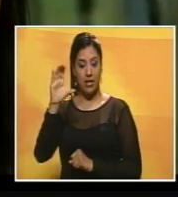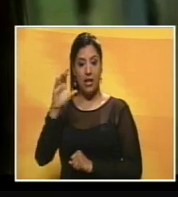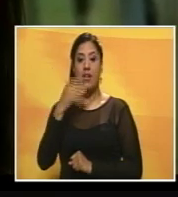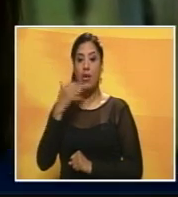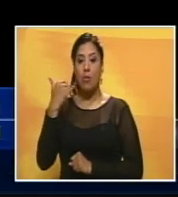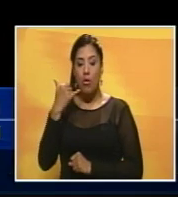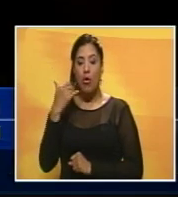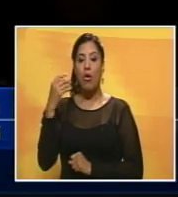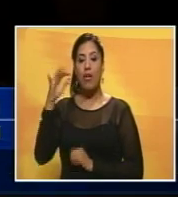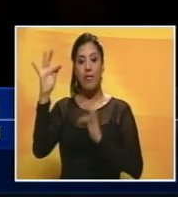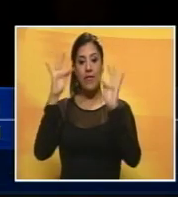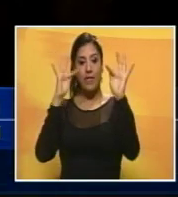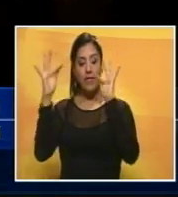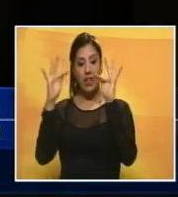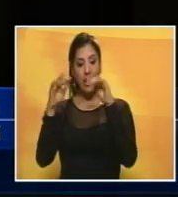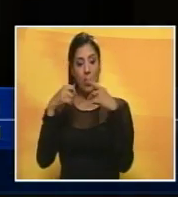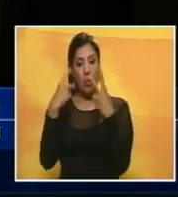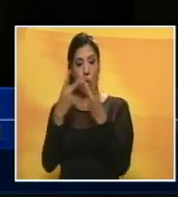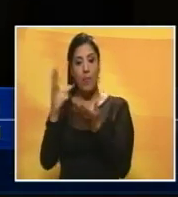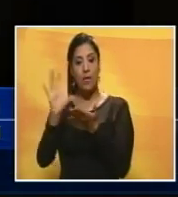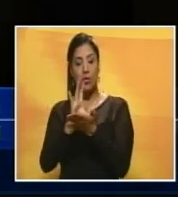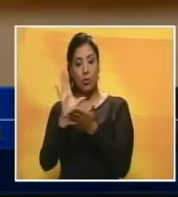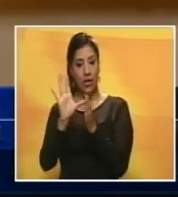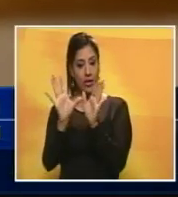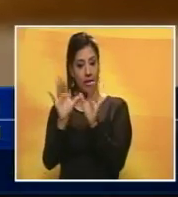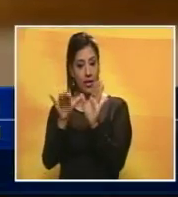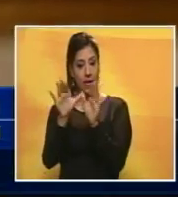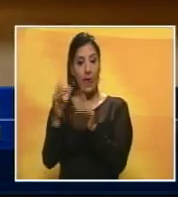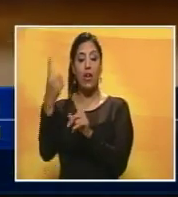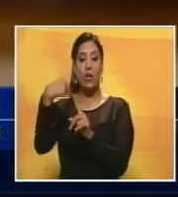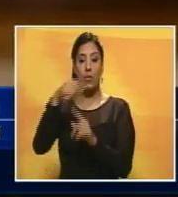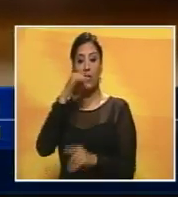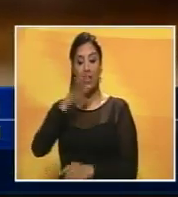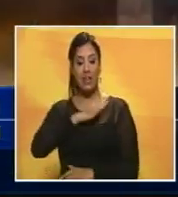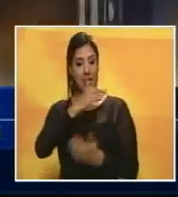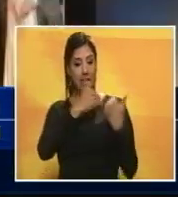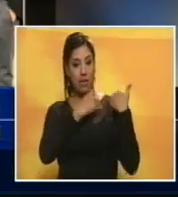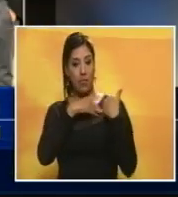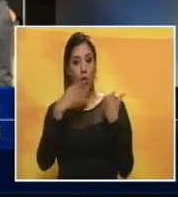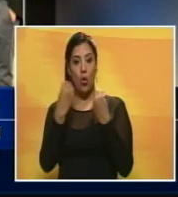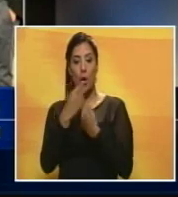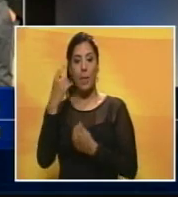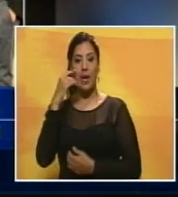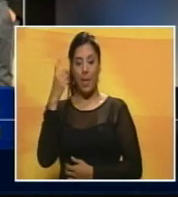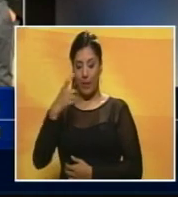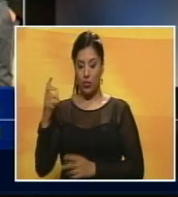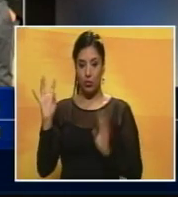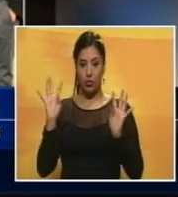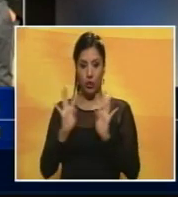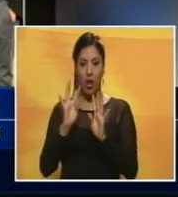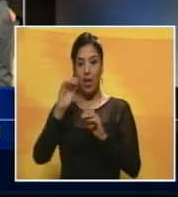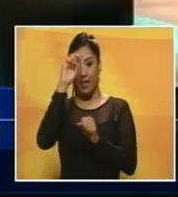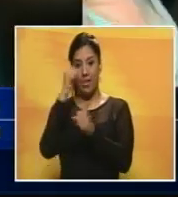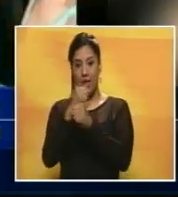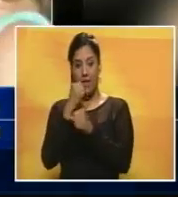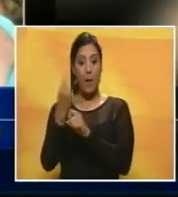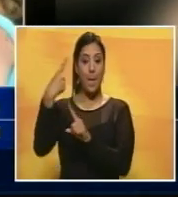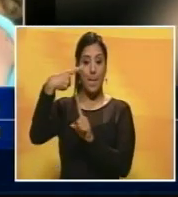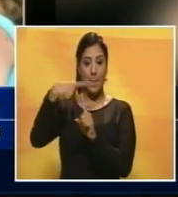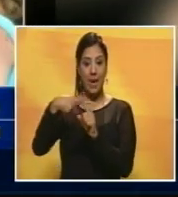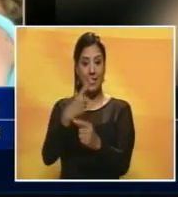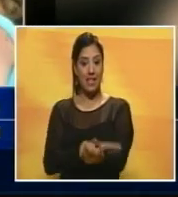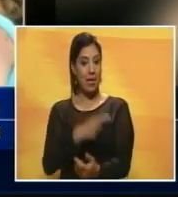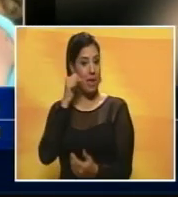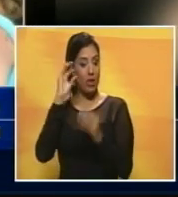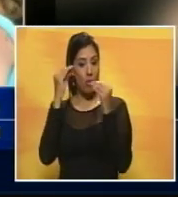la reciente edición del Festival de Burbank en la ciudad de Los Ángeles. Alexandra estuvo en compañía de parte del elenco y el equipo de producción, además de